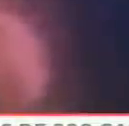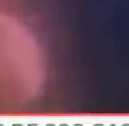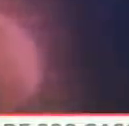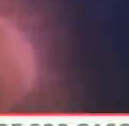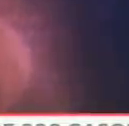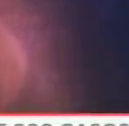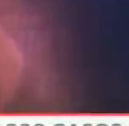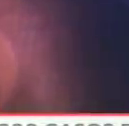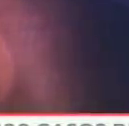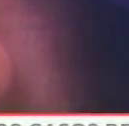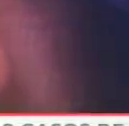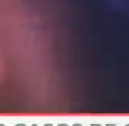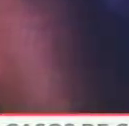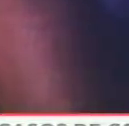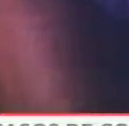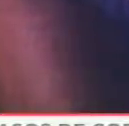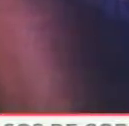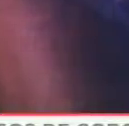Oh,